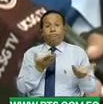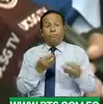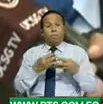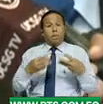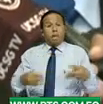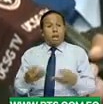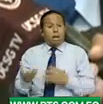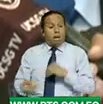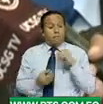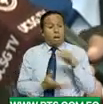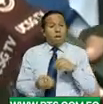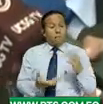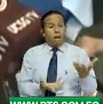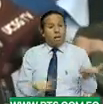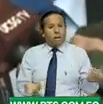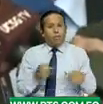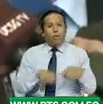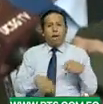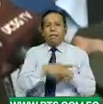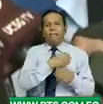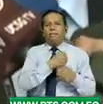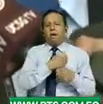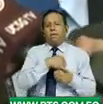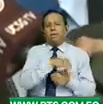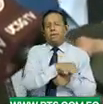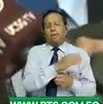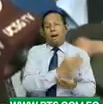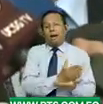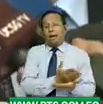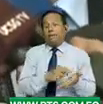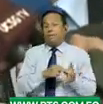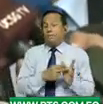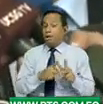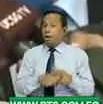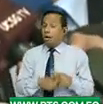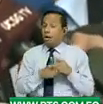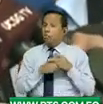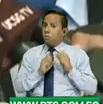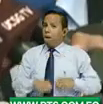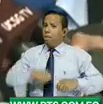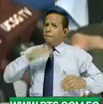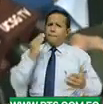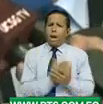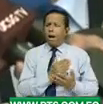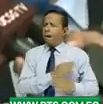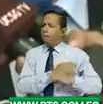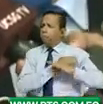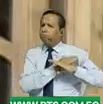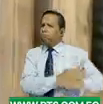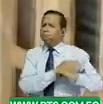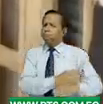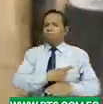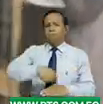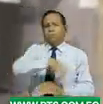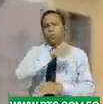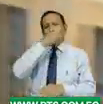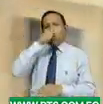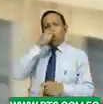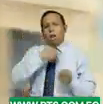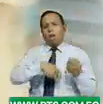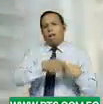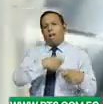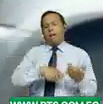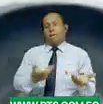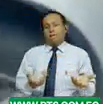elaborar drogas. Entonces, es el inicio para poder luchar contra los laboratorios de elaboración de drogas. Todo